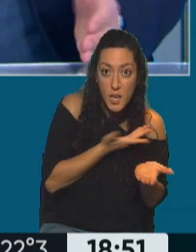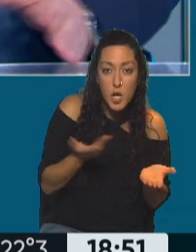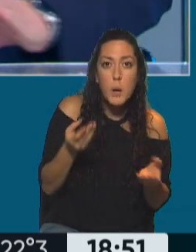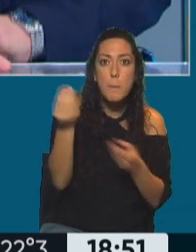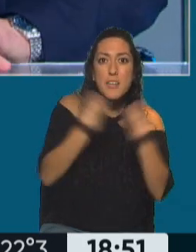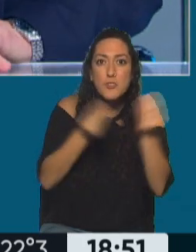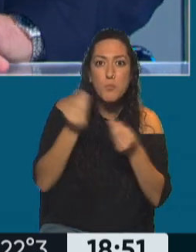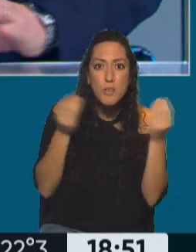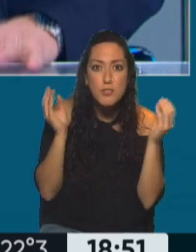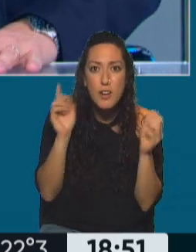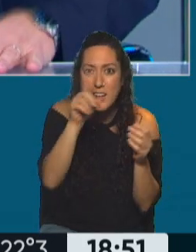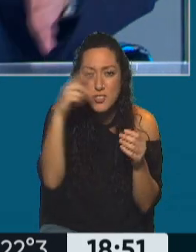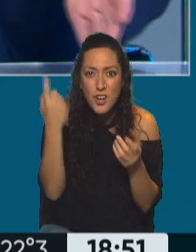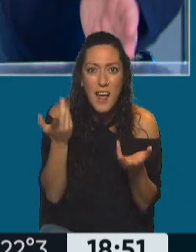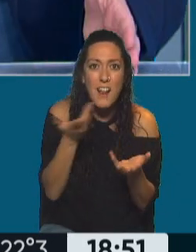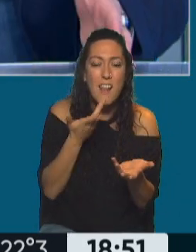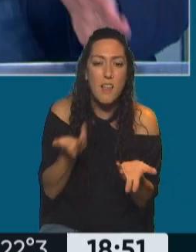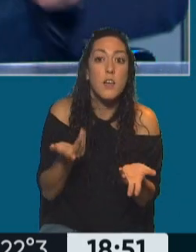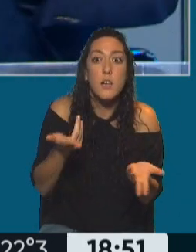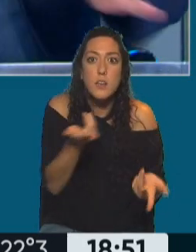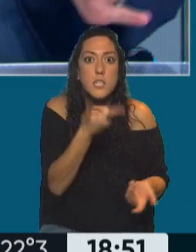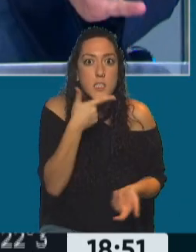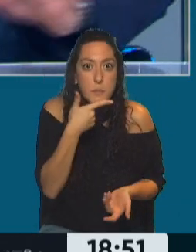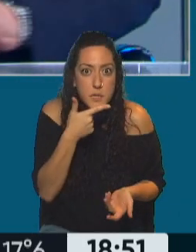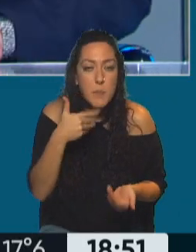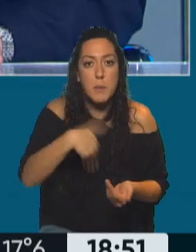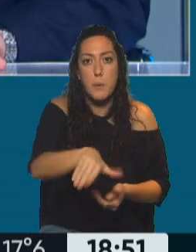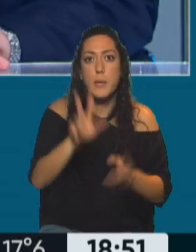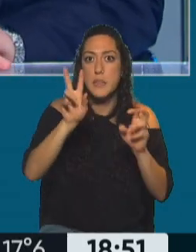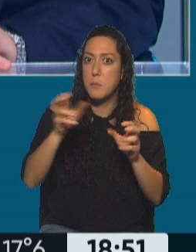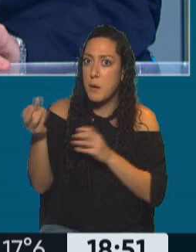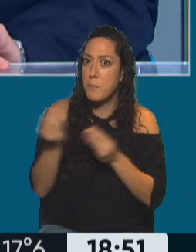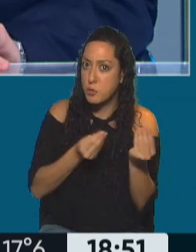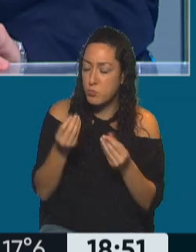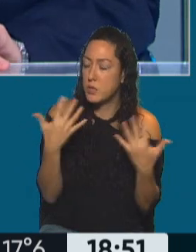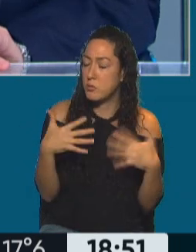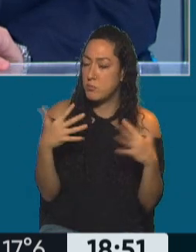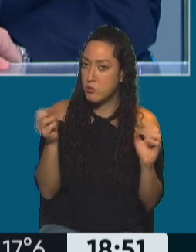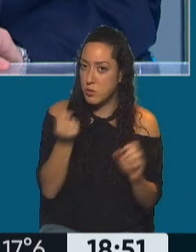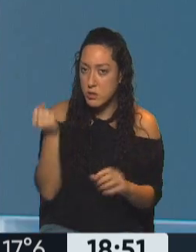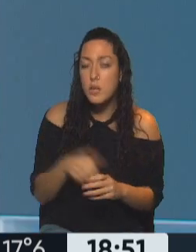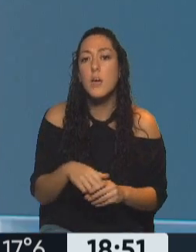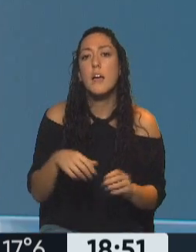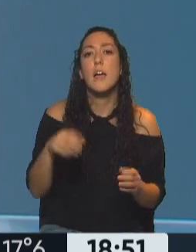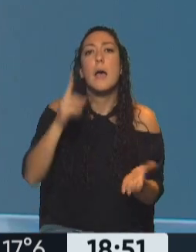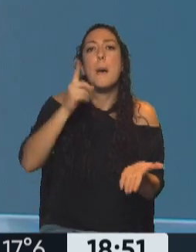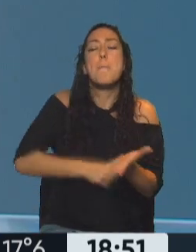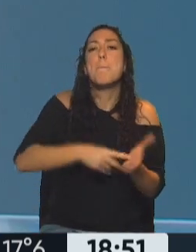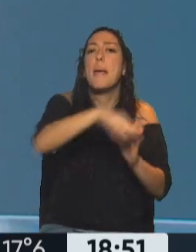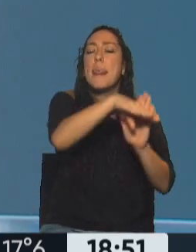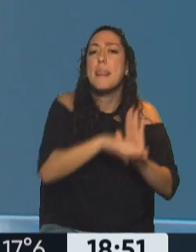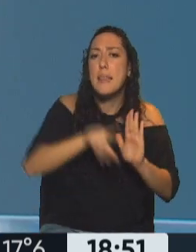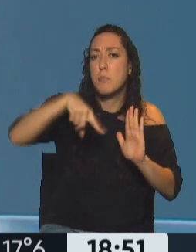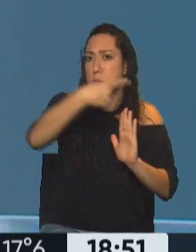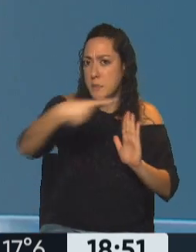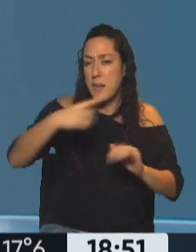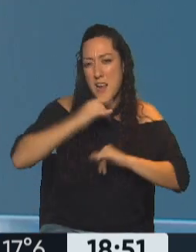presupuesto nacional y en septiembre tenemos el presupuesto se aviene todos hace falta las medias se van a anunciar la semana que viene esto